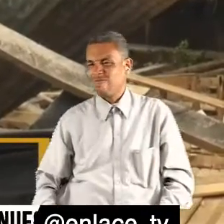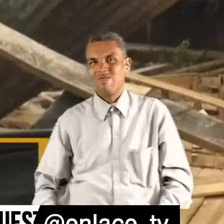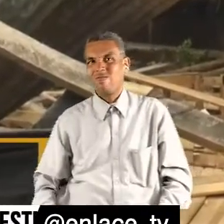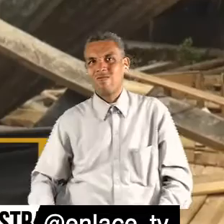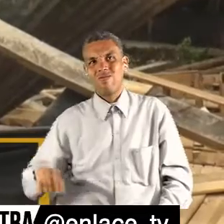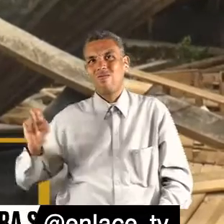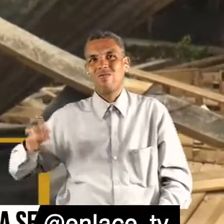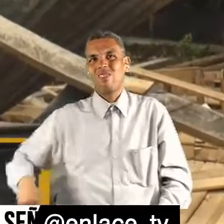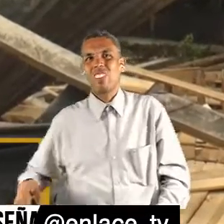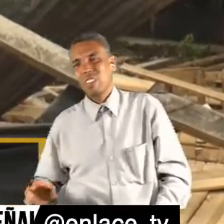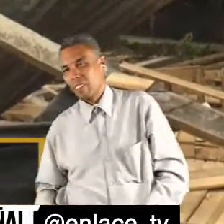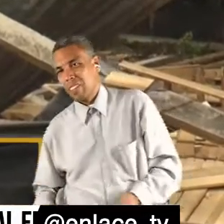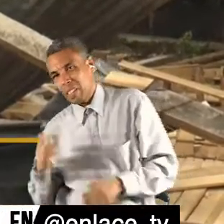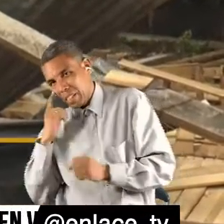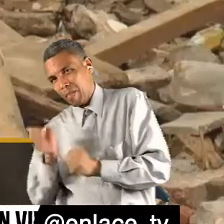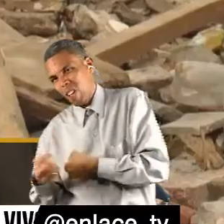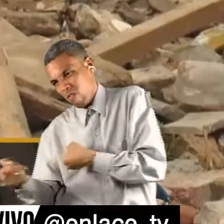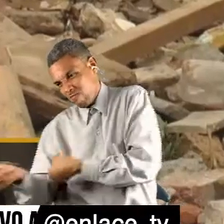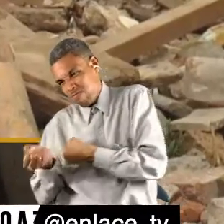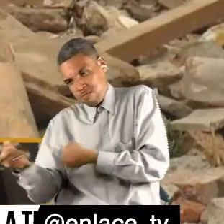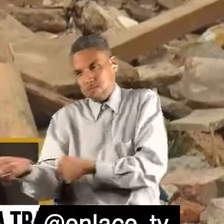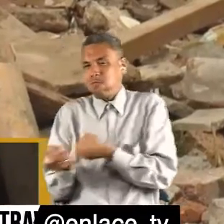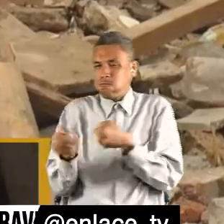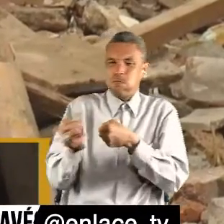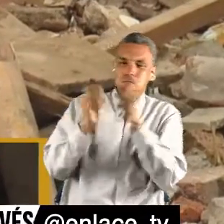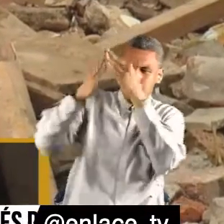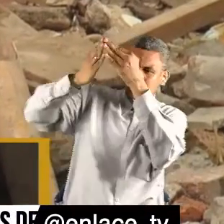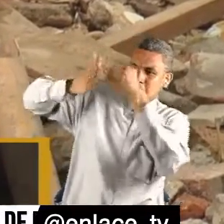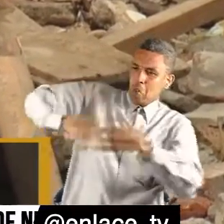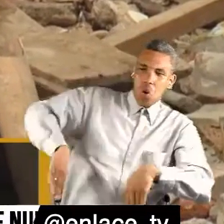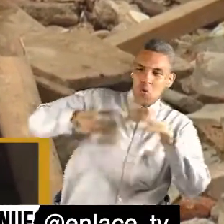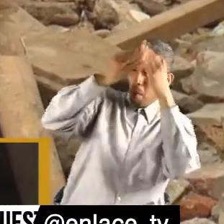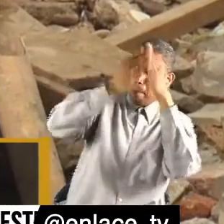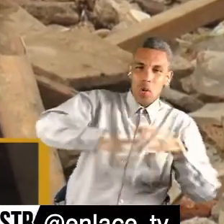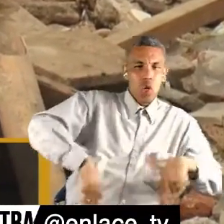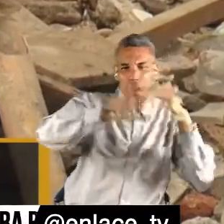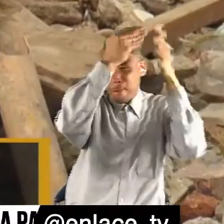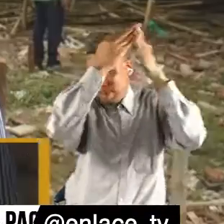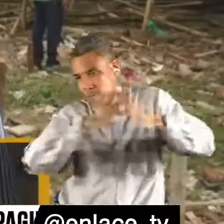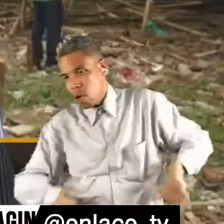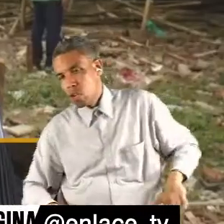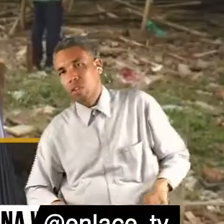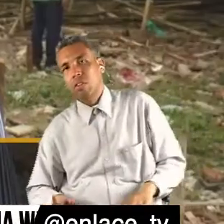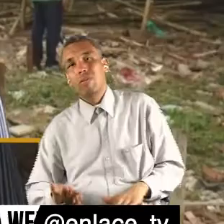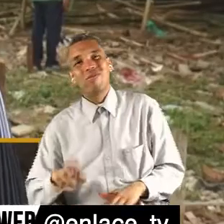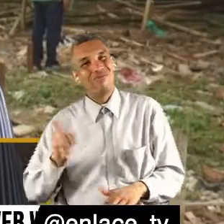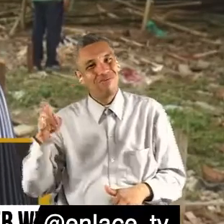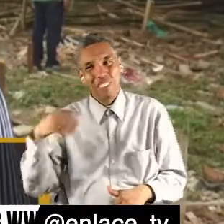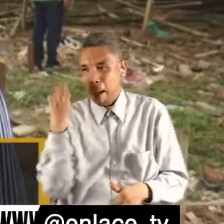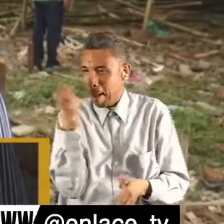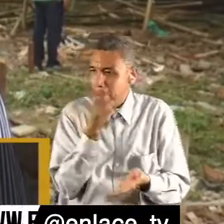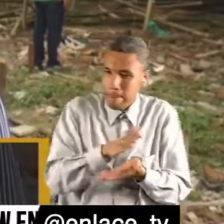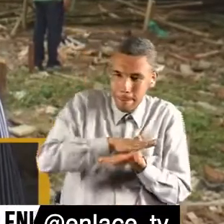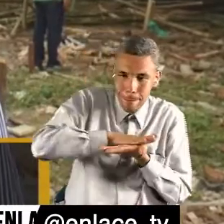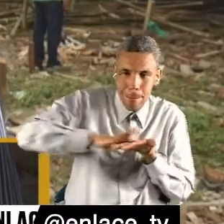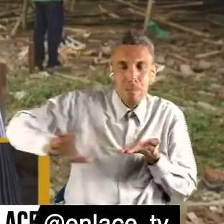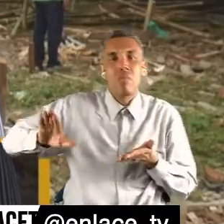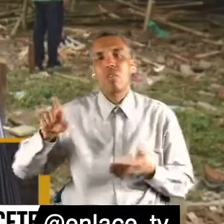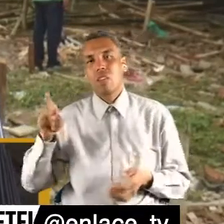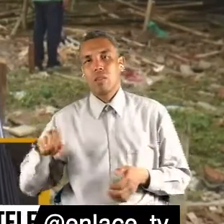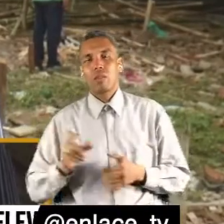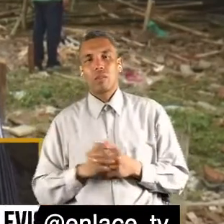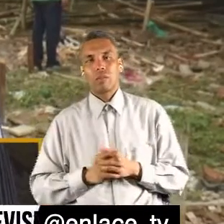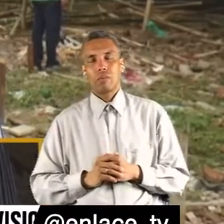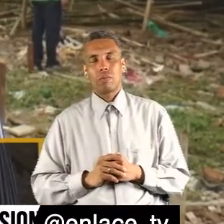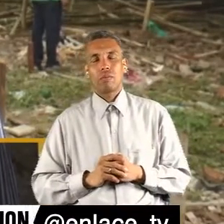digna incumplen normatividades del orden nacional y local. Hay identificado diferentes sitios, sí, ya conocidos ampliamente por la